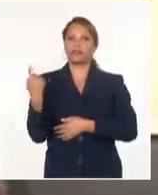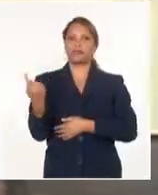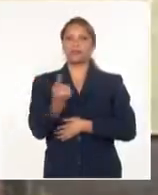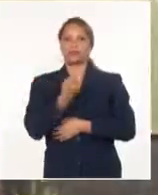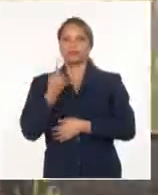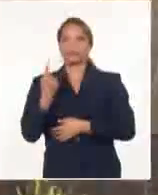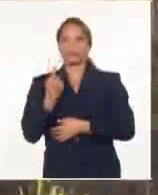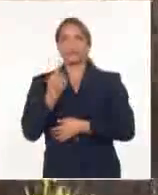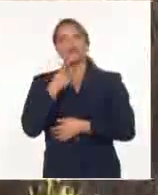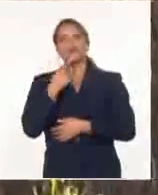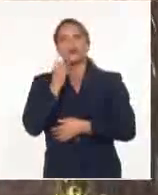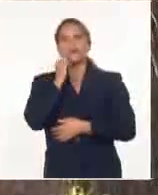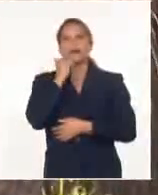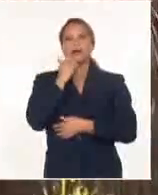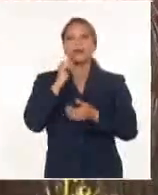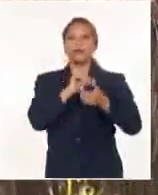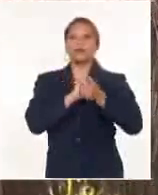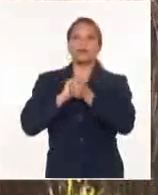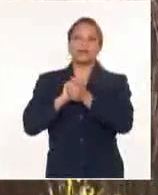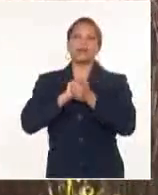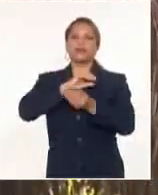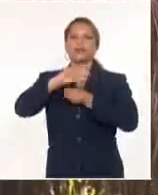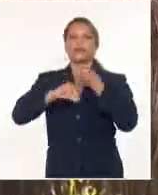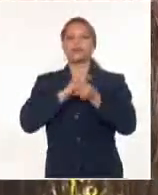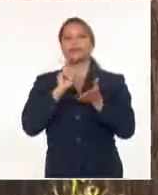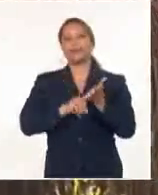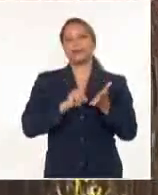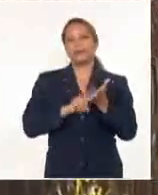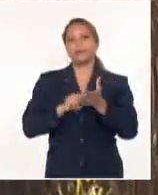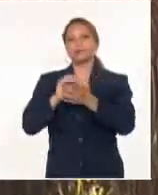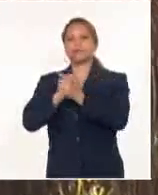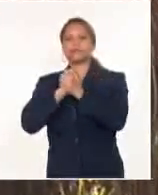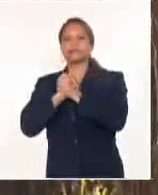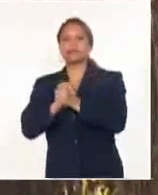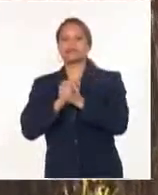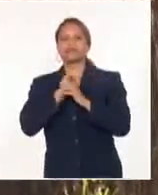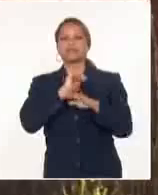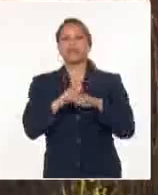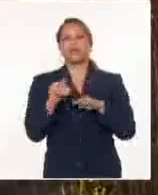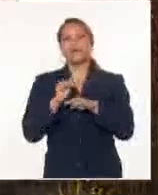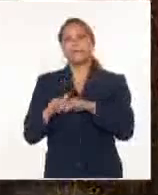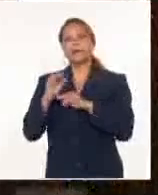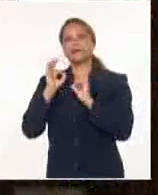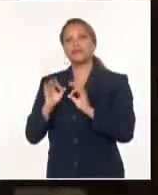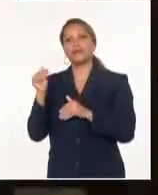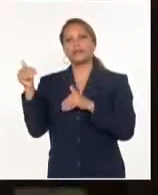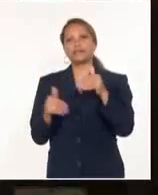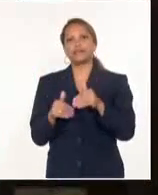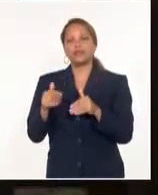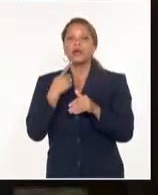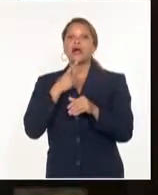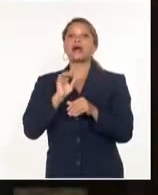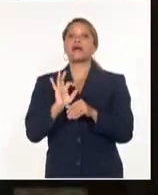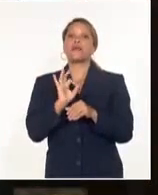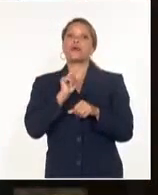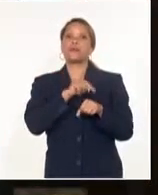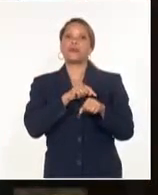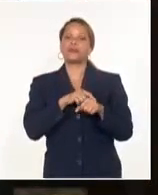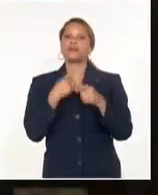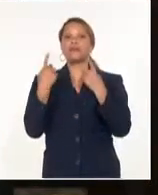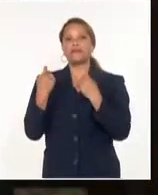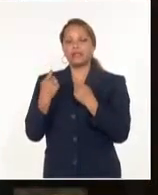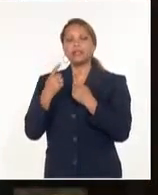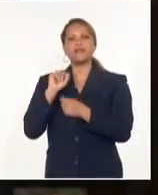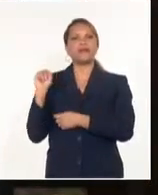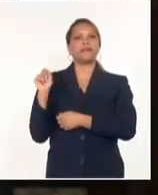más que un compañero. Se convirtió en padre, amigo, hermano siempre presente, porque en los momentos de necesidad fue el